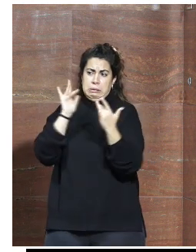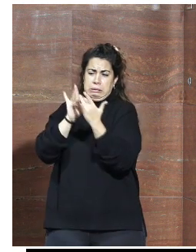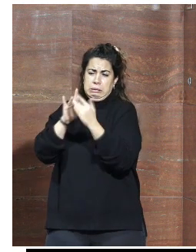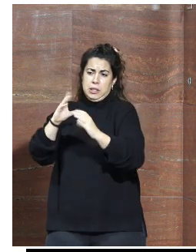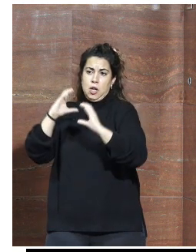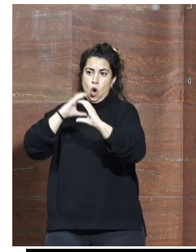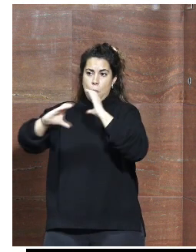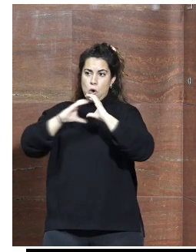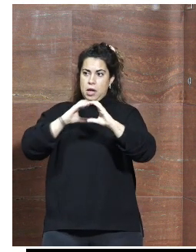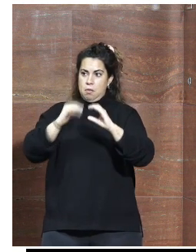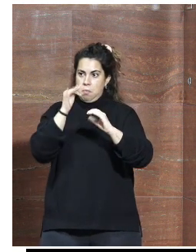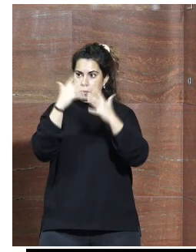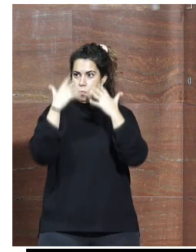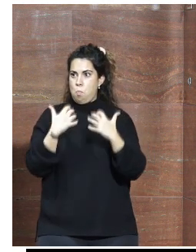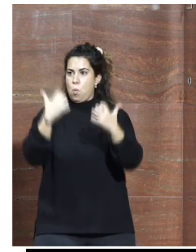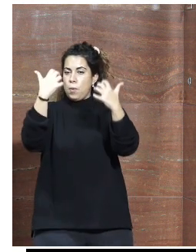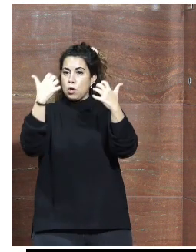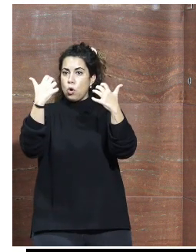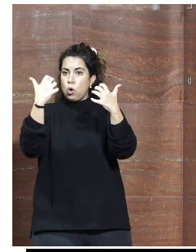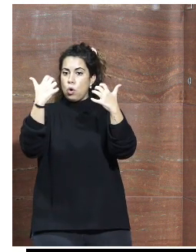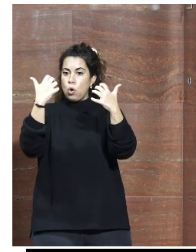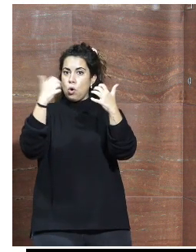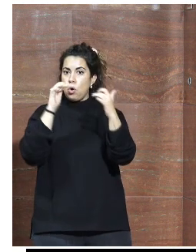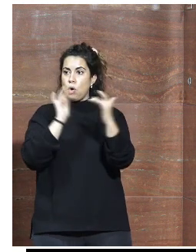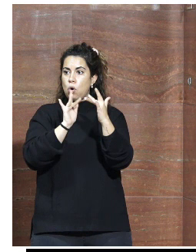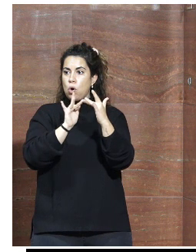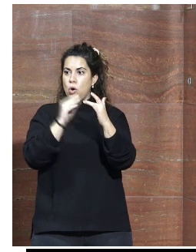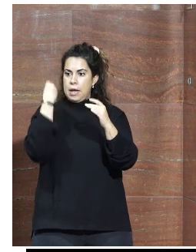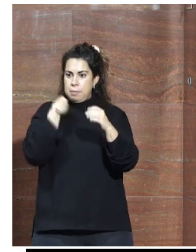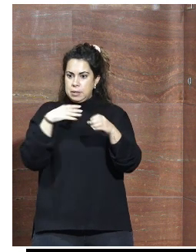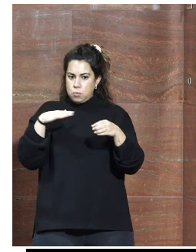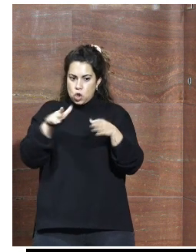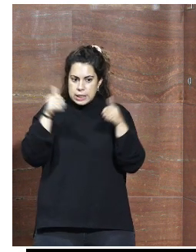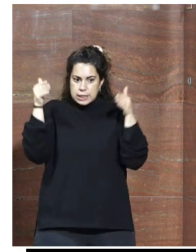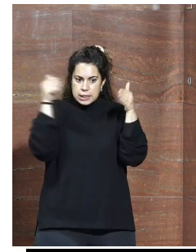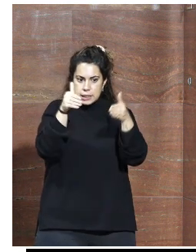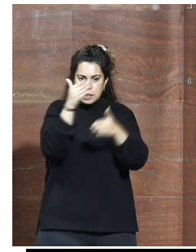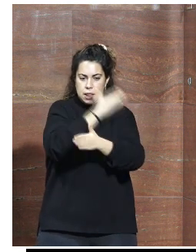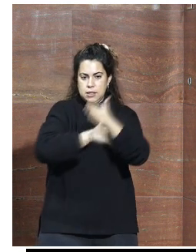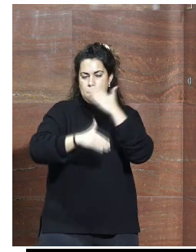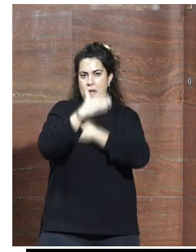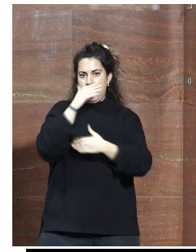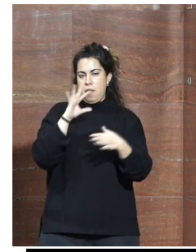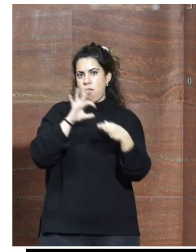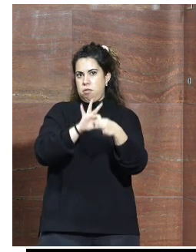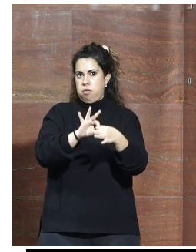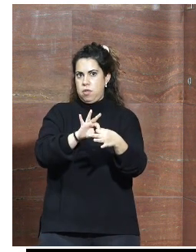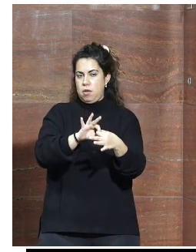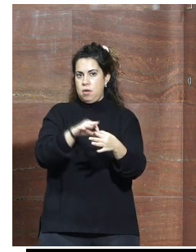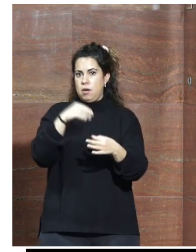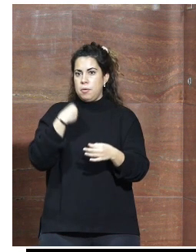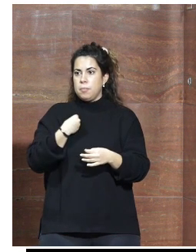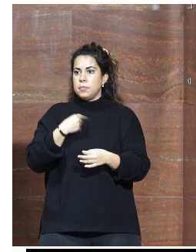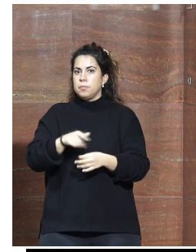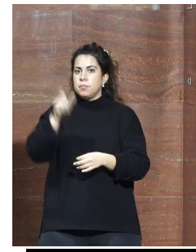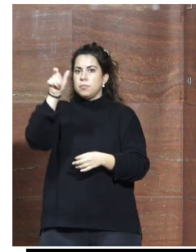público vinculado a este sector, a la discapacidad, que es la figura de nuestra